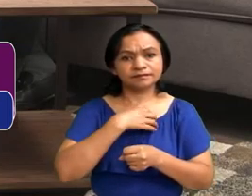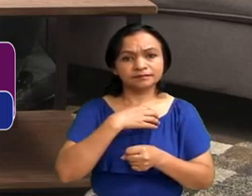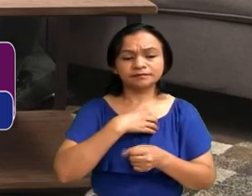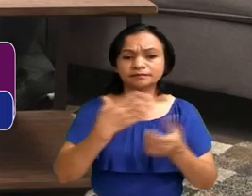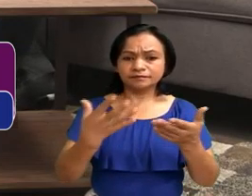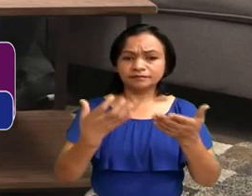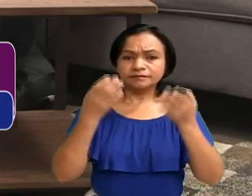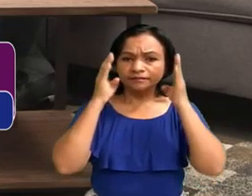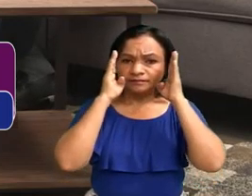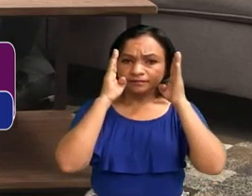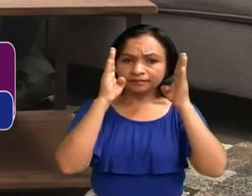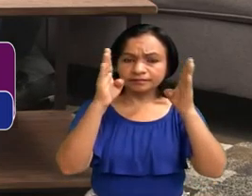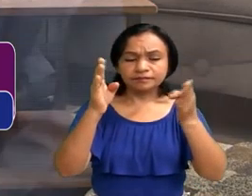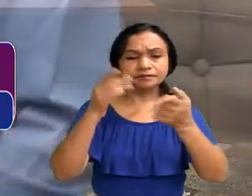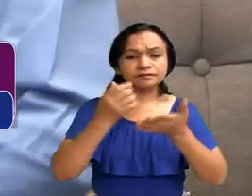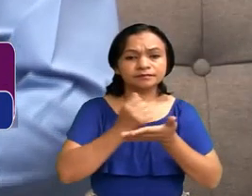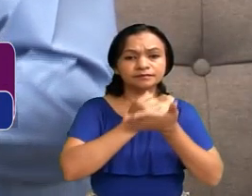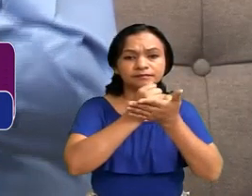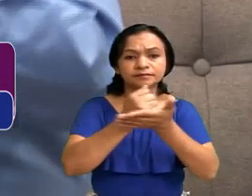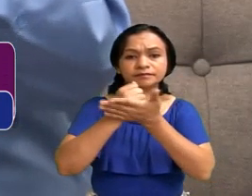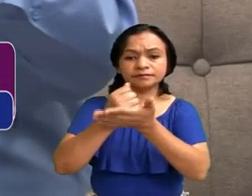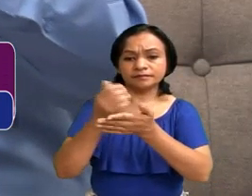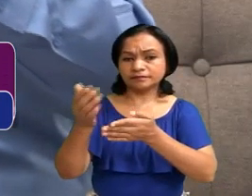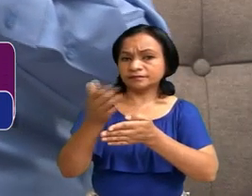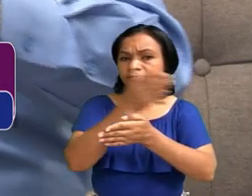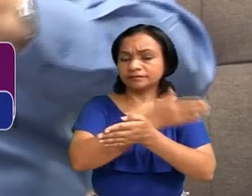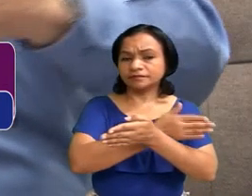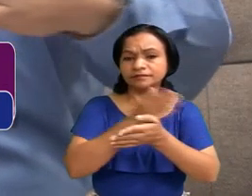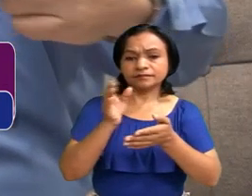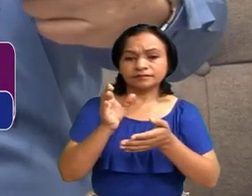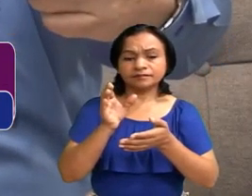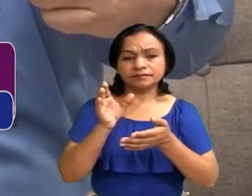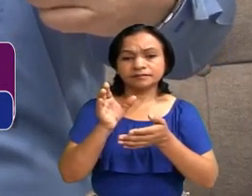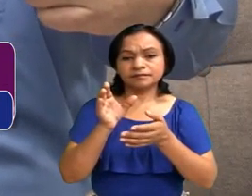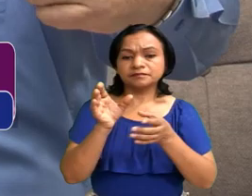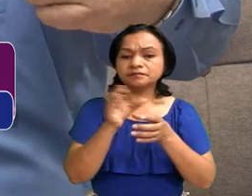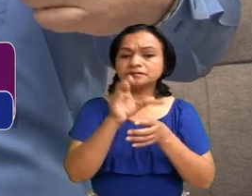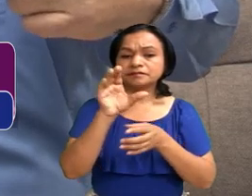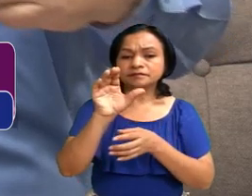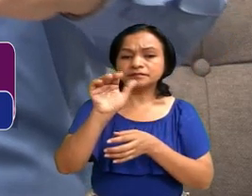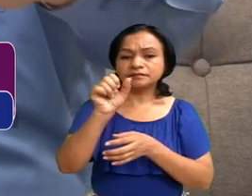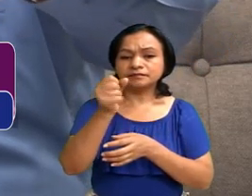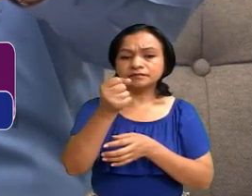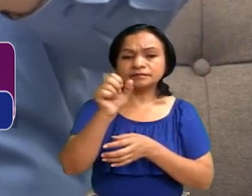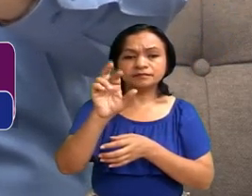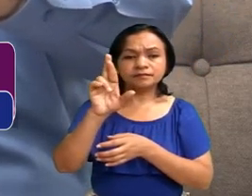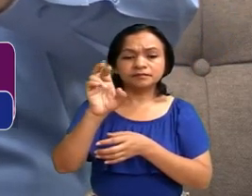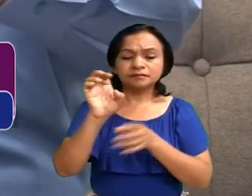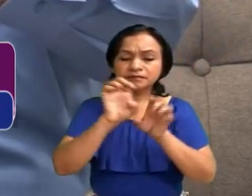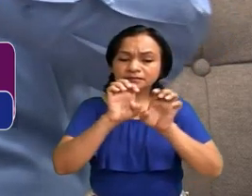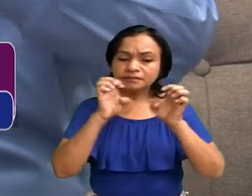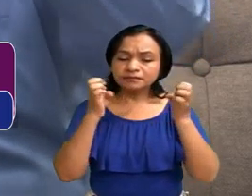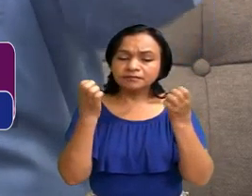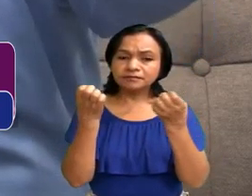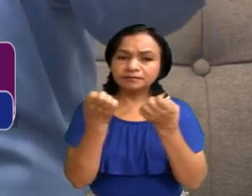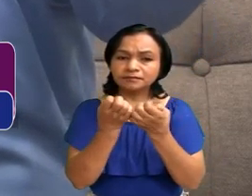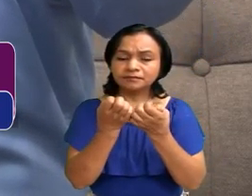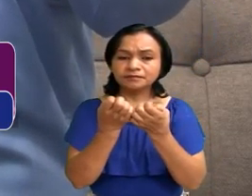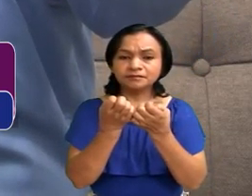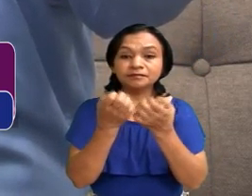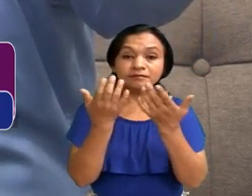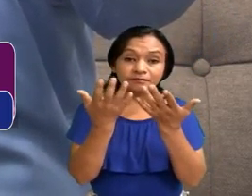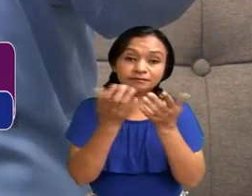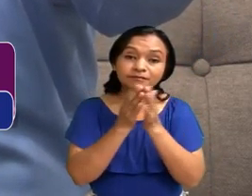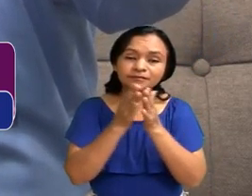disposición, y eso ha sido, ¿verdad?, lo que ha permitido. Hace poco en Casares, un pequeño estadio ahí que querían iluminar,